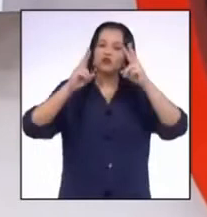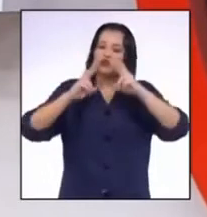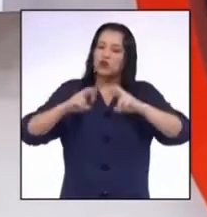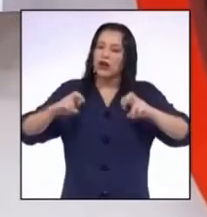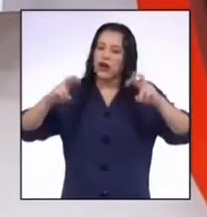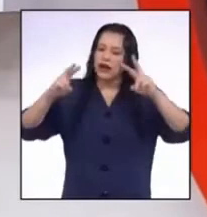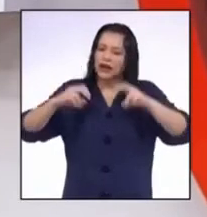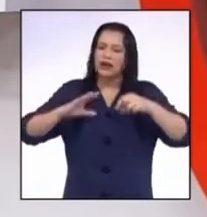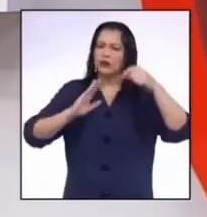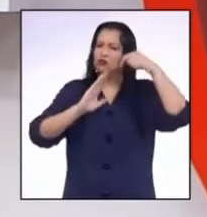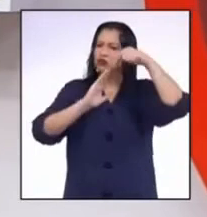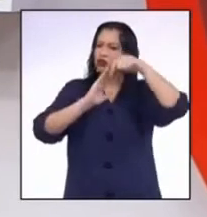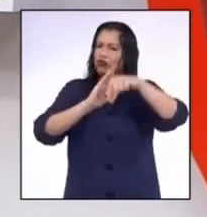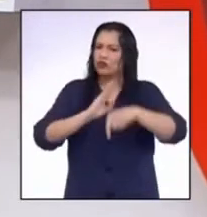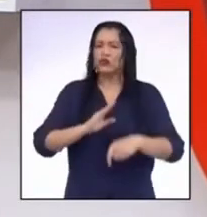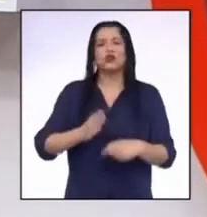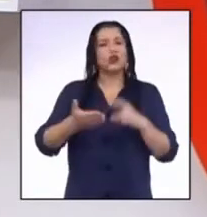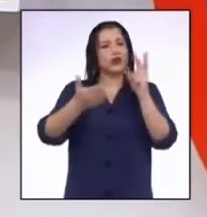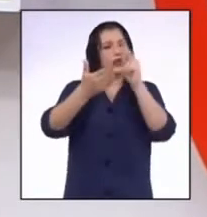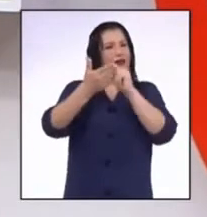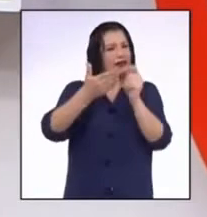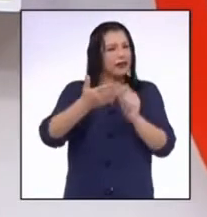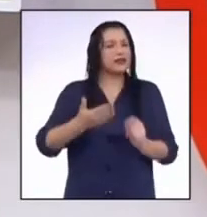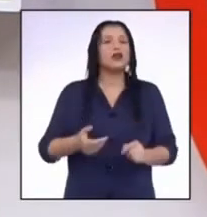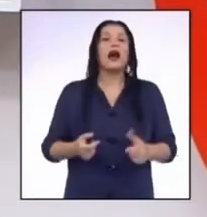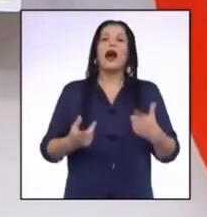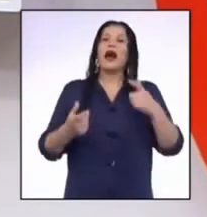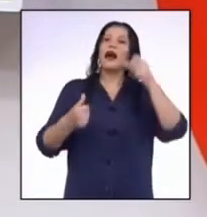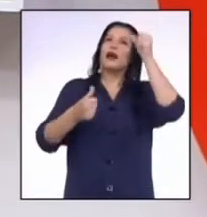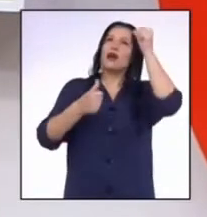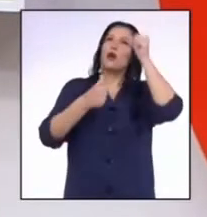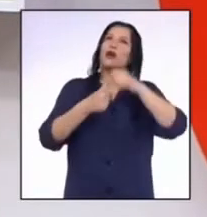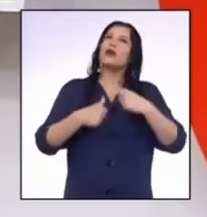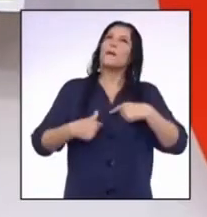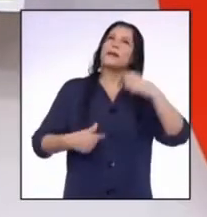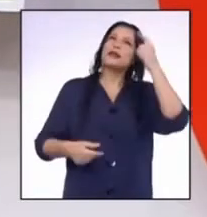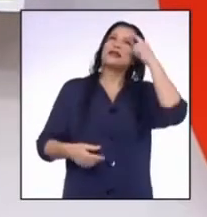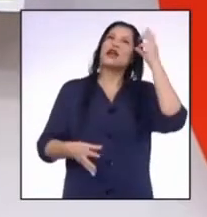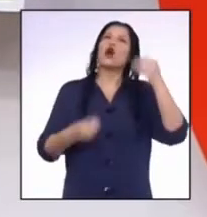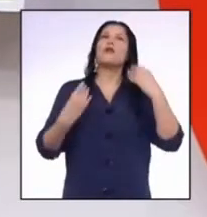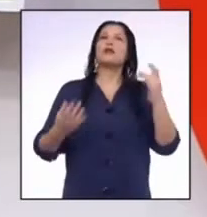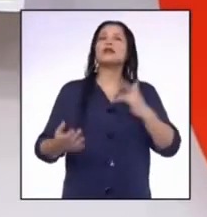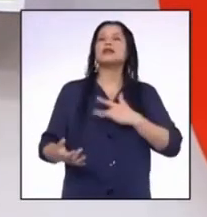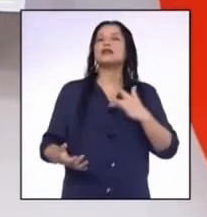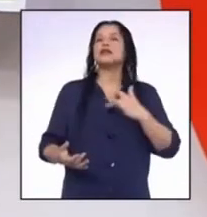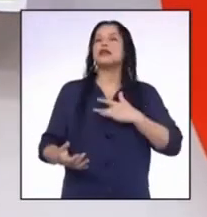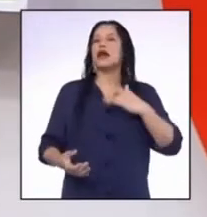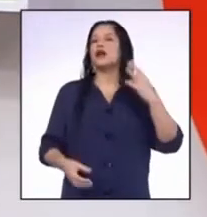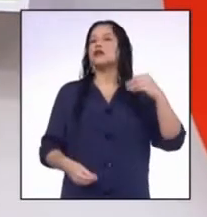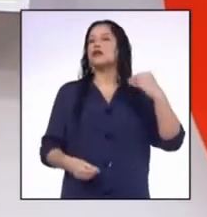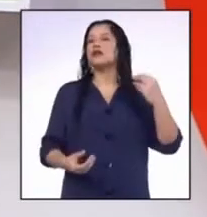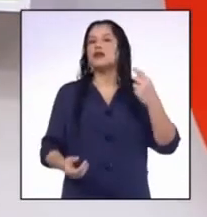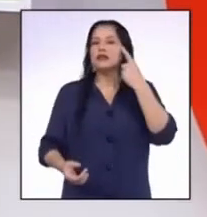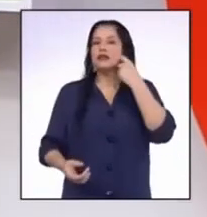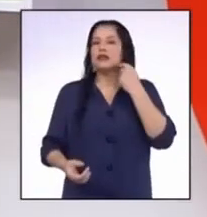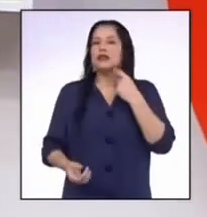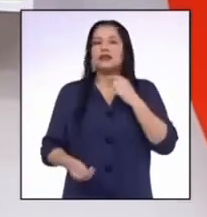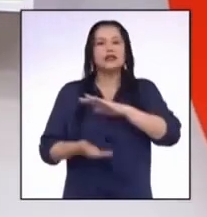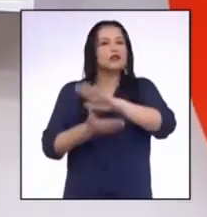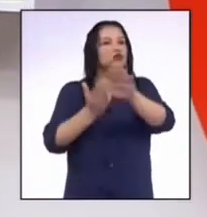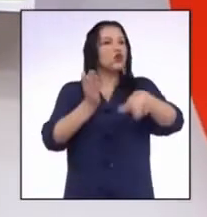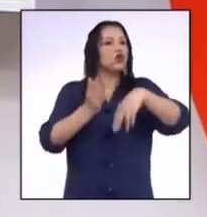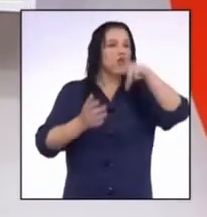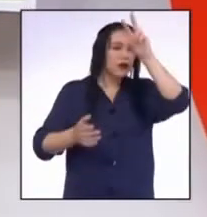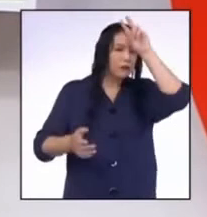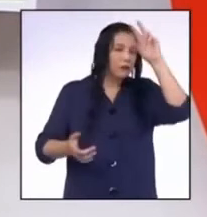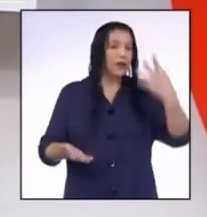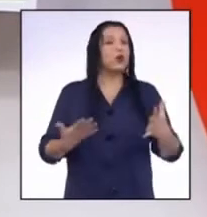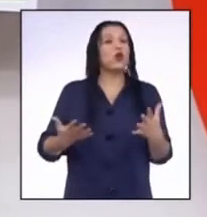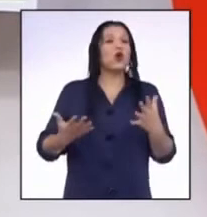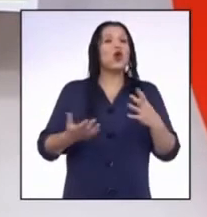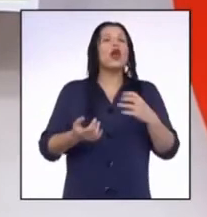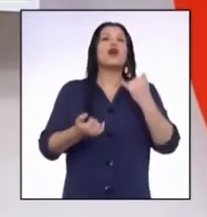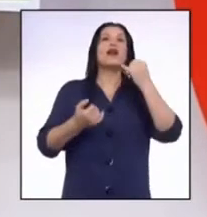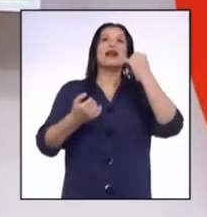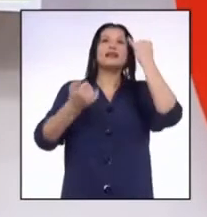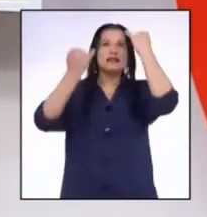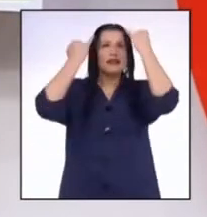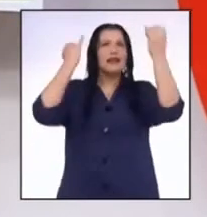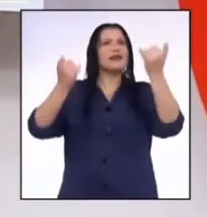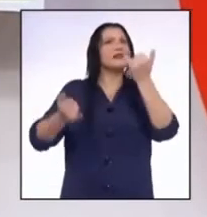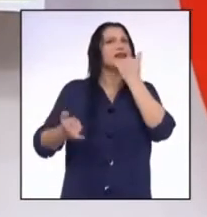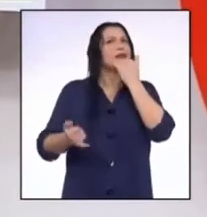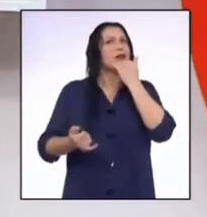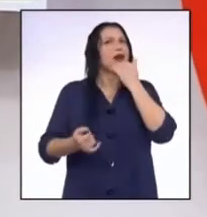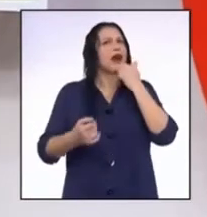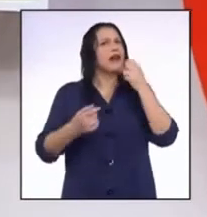análisis muy profundo. Recuerdo además que pensé mucho en cómo se sentirán las y los adolescentes de todo nuestro país frente a los mitos que se tienen